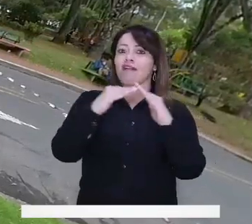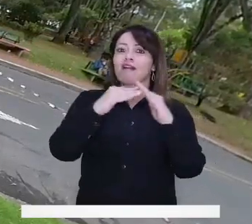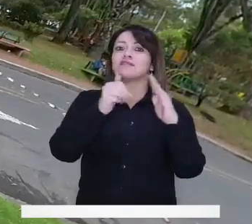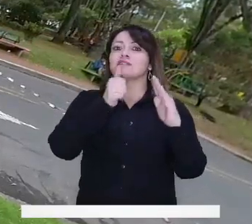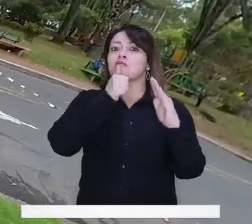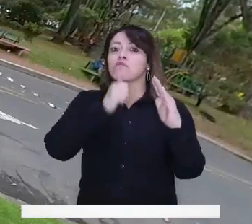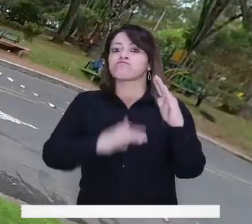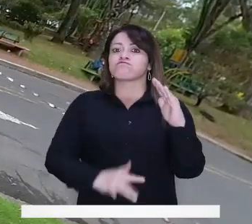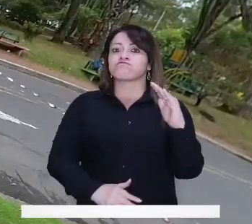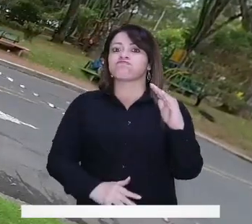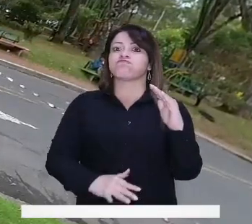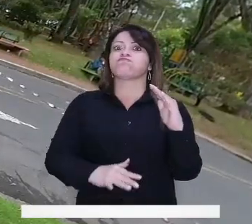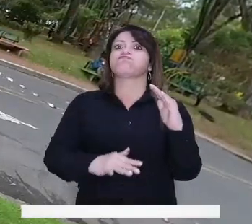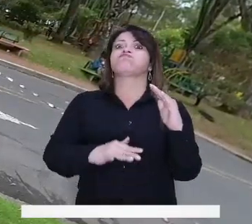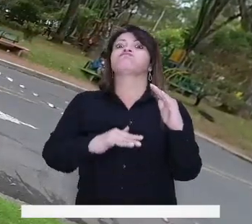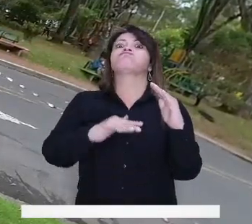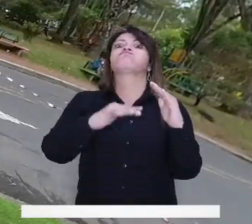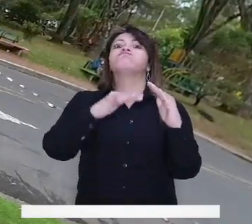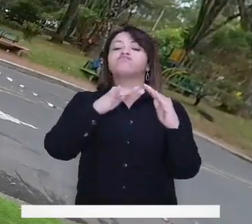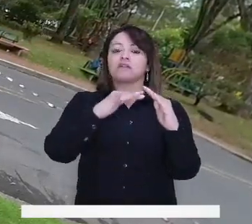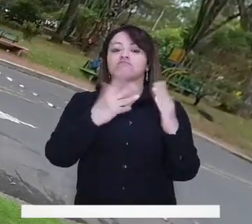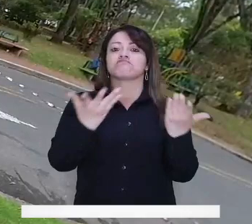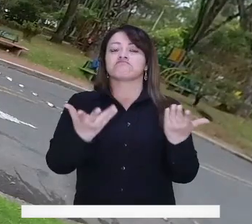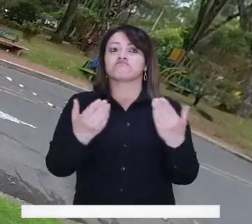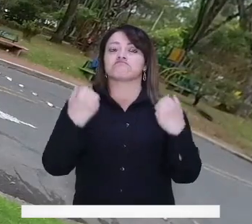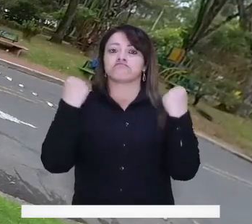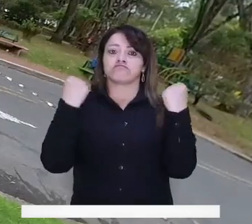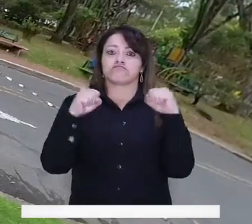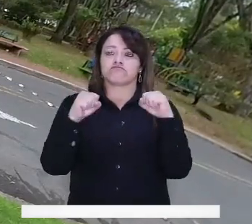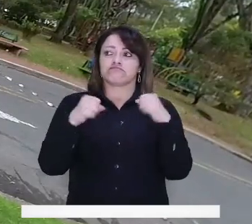inundó, se entró el agua y tuvimos que pagar entre los